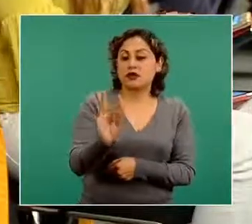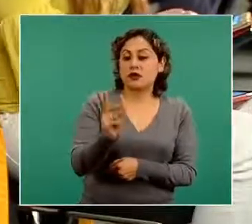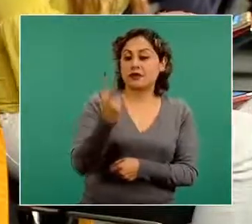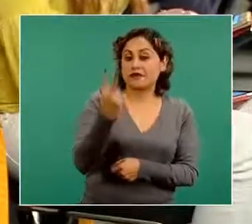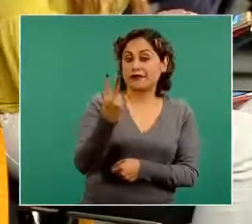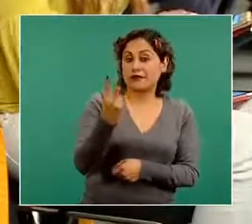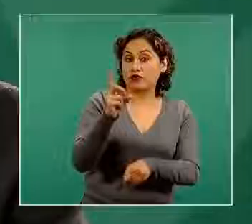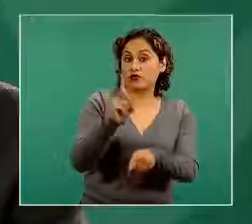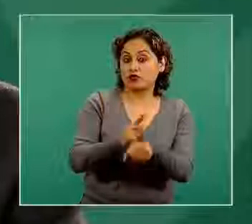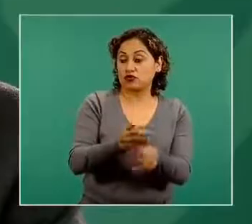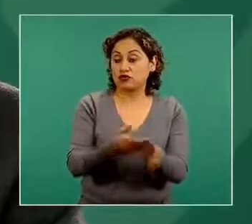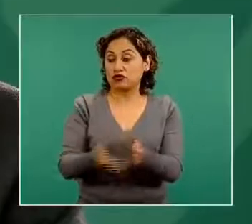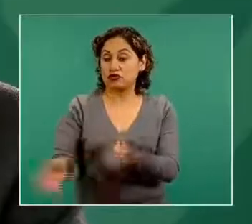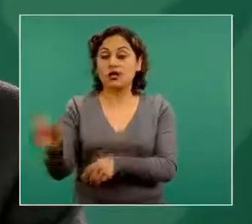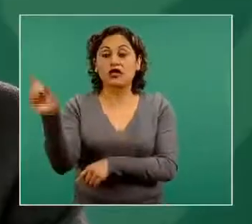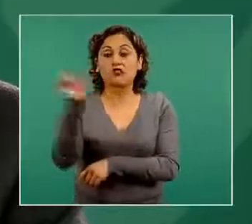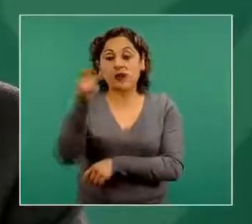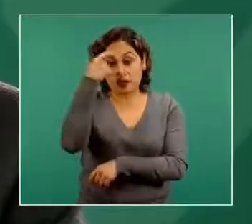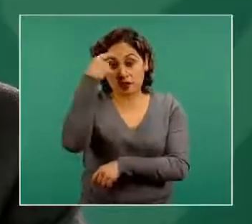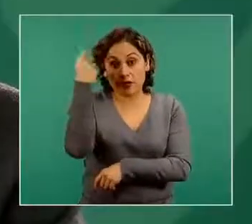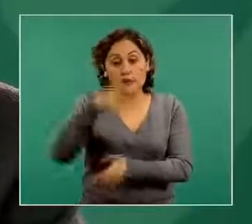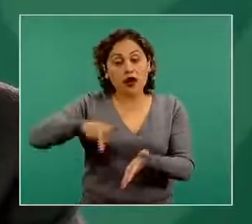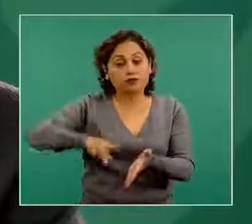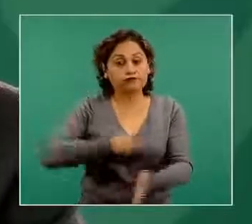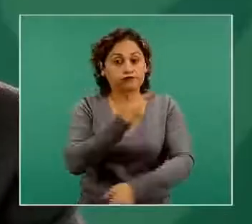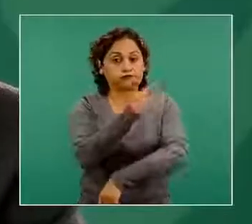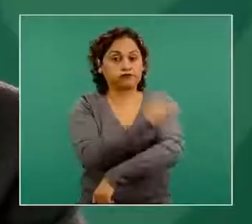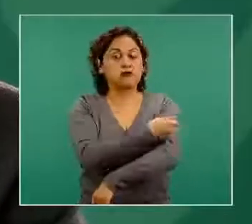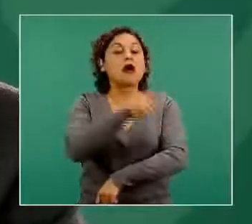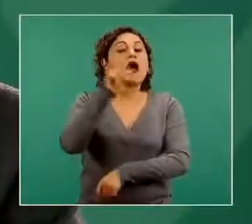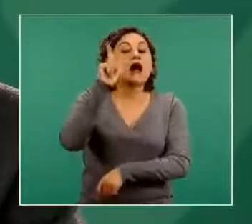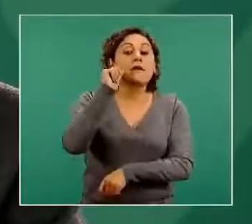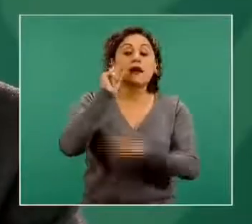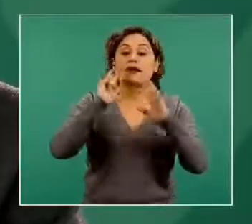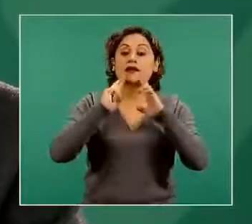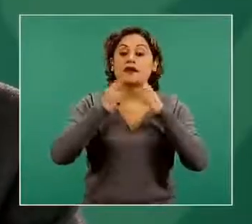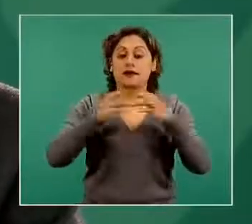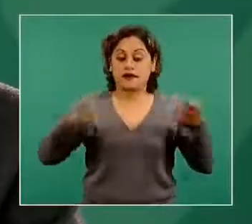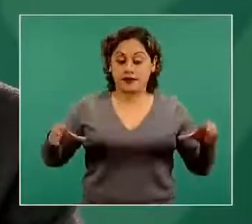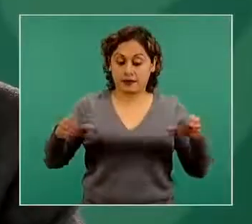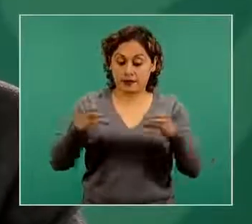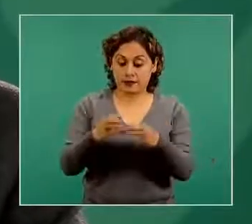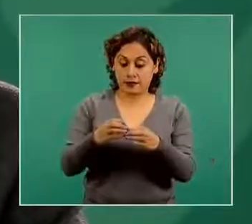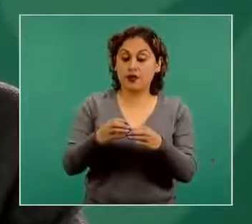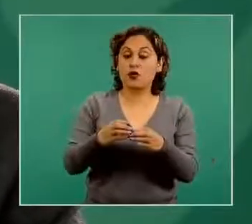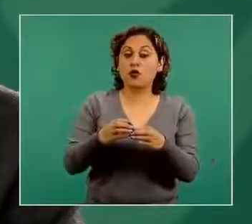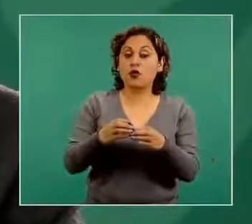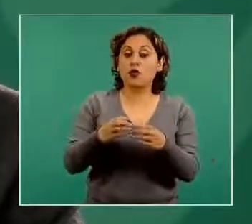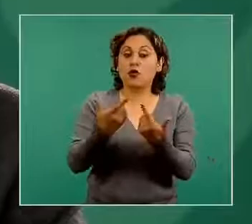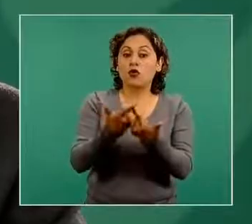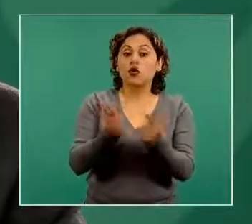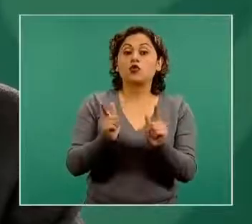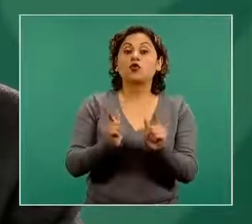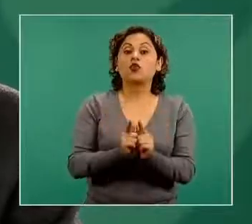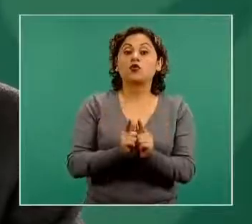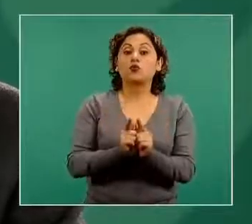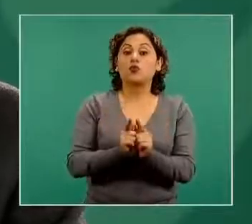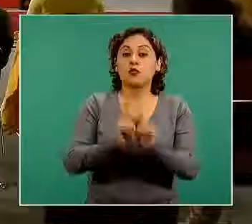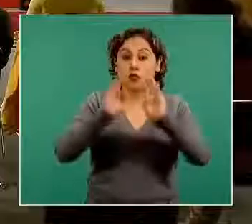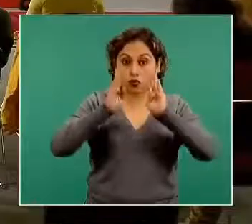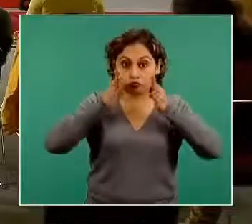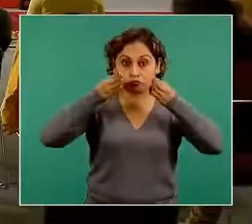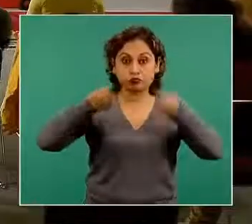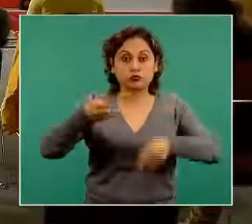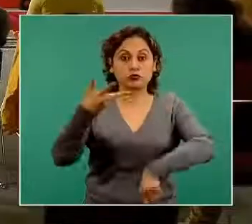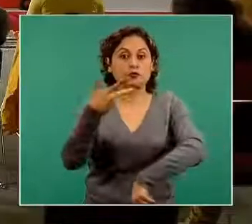de la vacuna. Mañana sesionará el Grupo Técnico Asesor de Vacunación, es este grupo técnico que les he comentado. Yo creo que mañana me